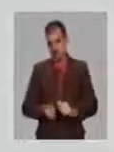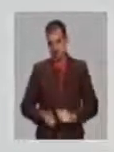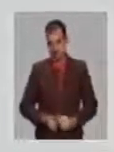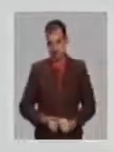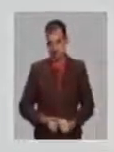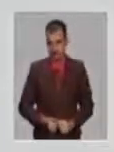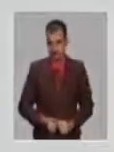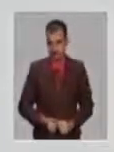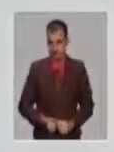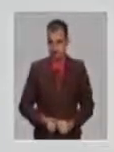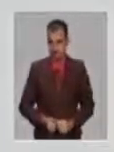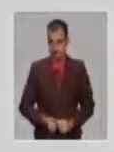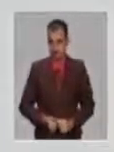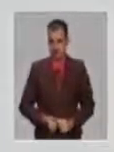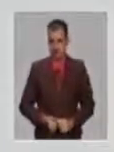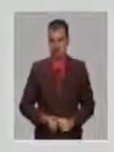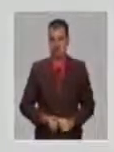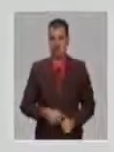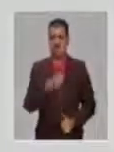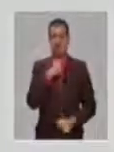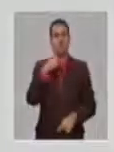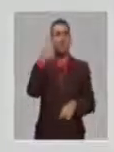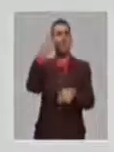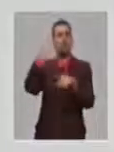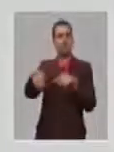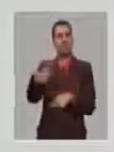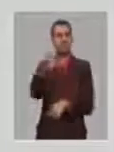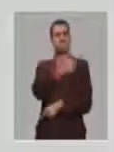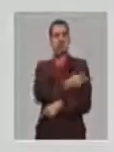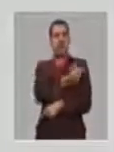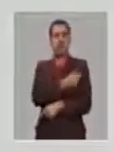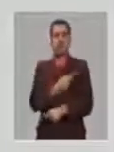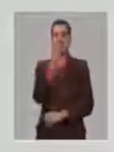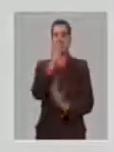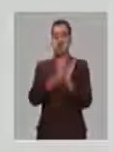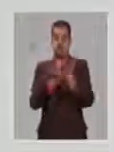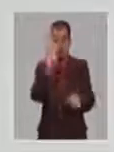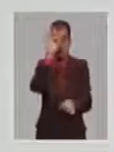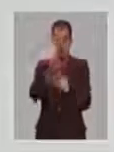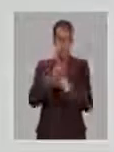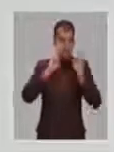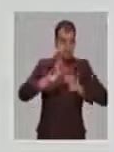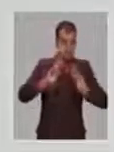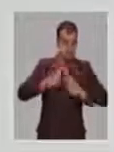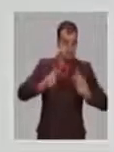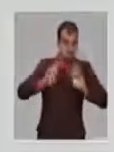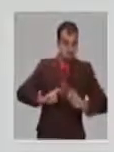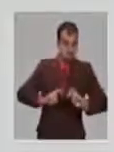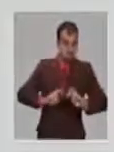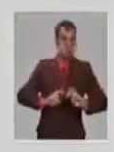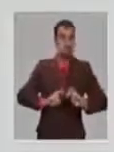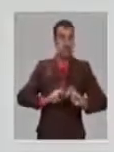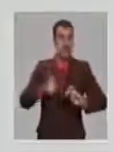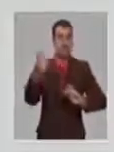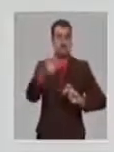aplicación de vacunas que tengan anatoxina tetánica en los 3 meses previos al inicio del estudio. El tratamiento